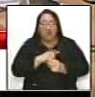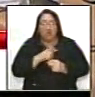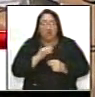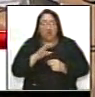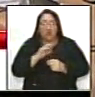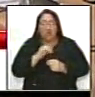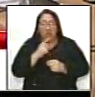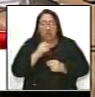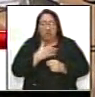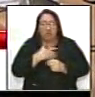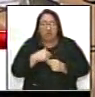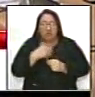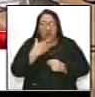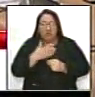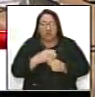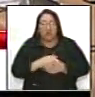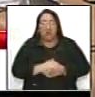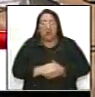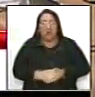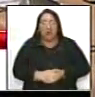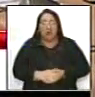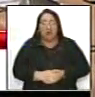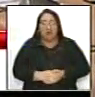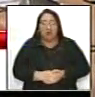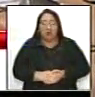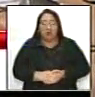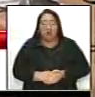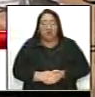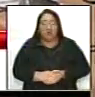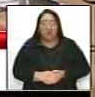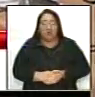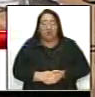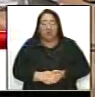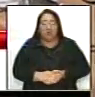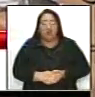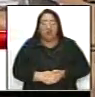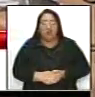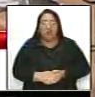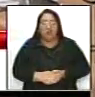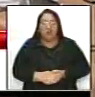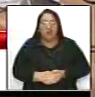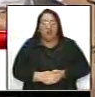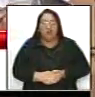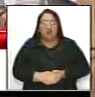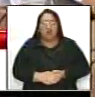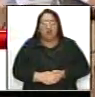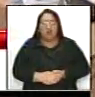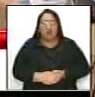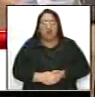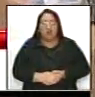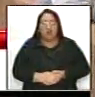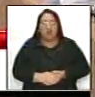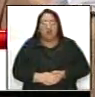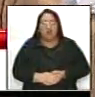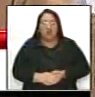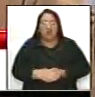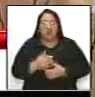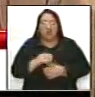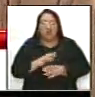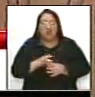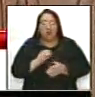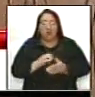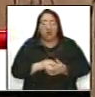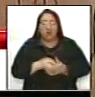señor presidente. Gracias. Muy bien. El informe que a mí respecta, que tengo que hacer,